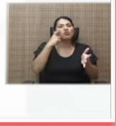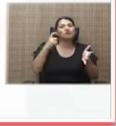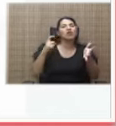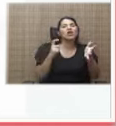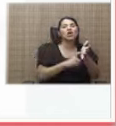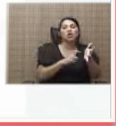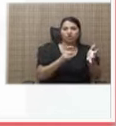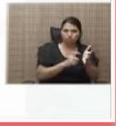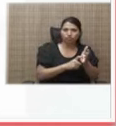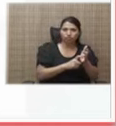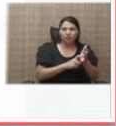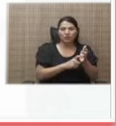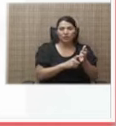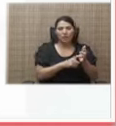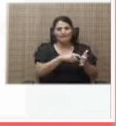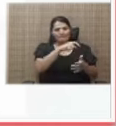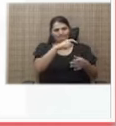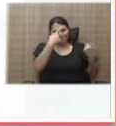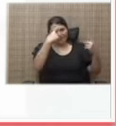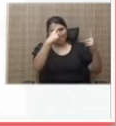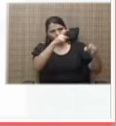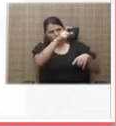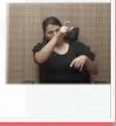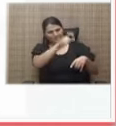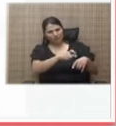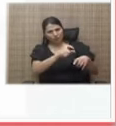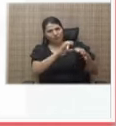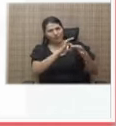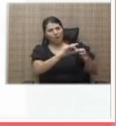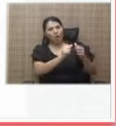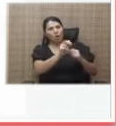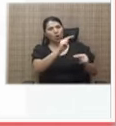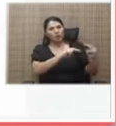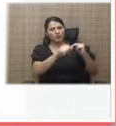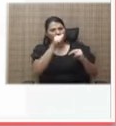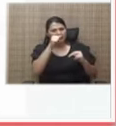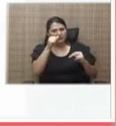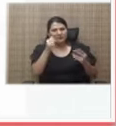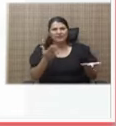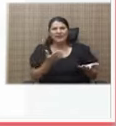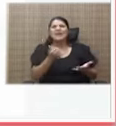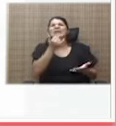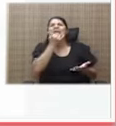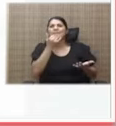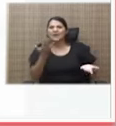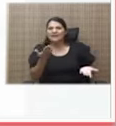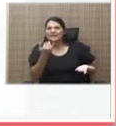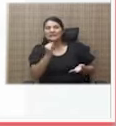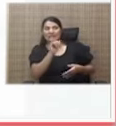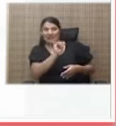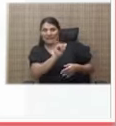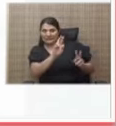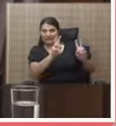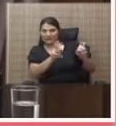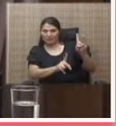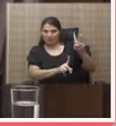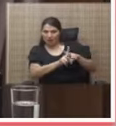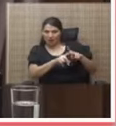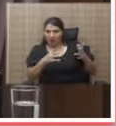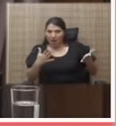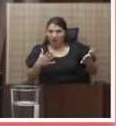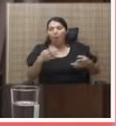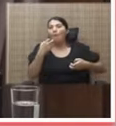narco y lavador de dinero qué pasaría arde Troya por supuesto efectivamente Esto